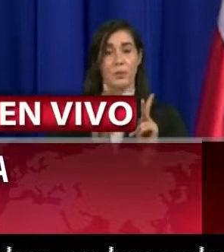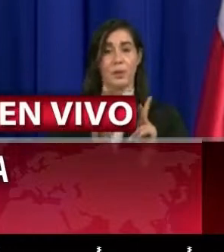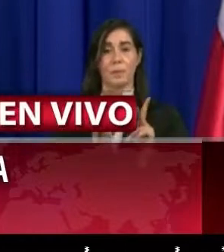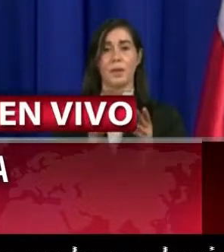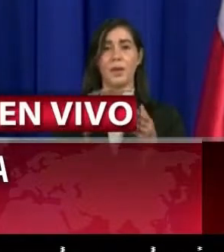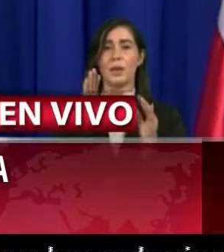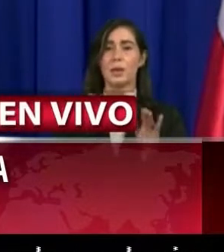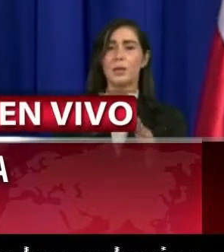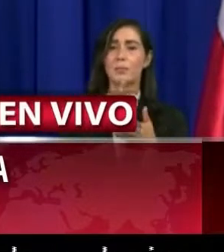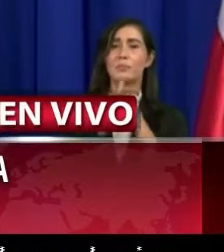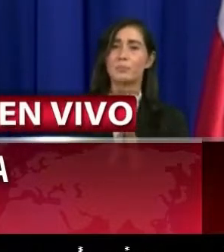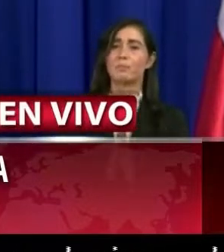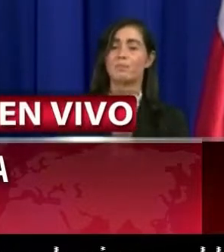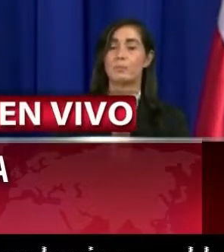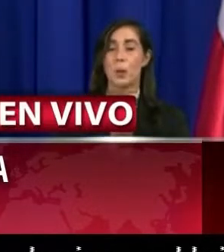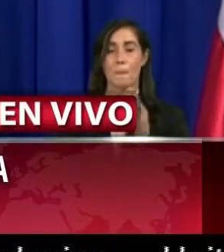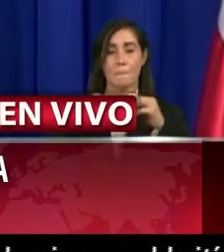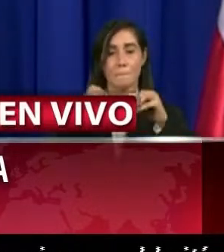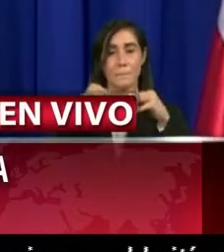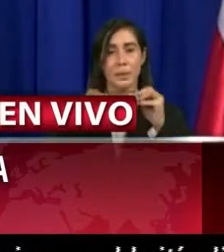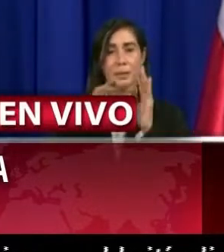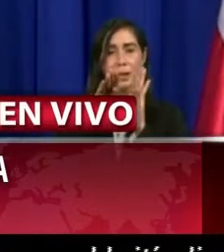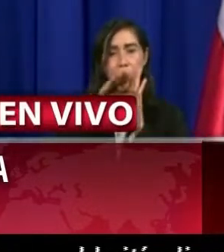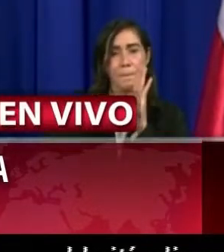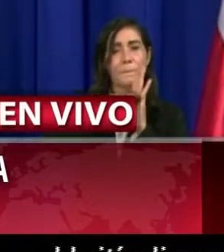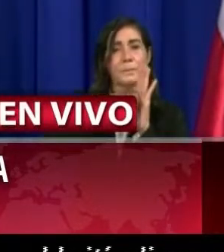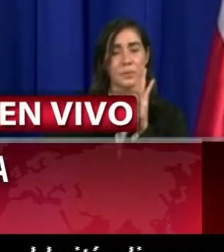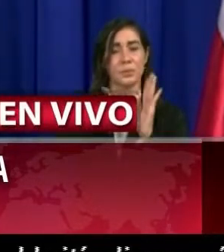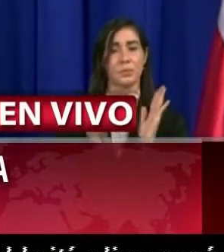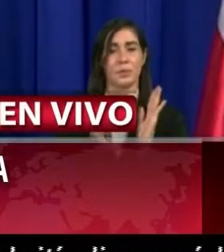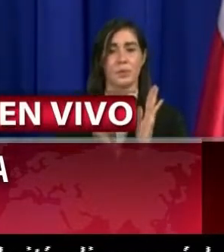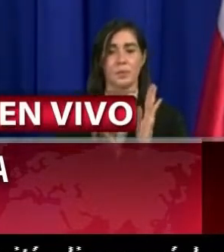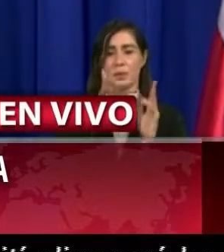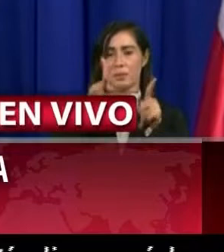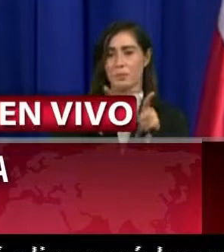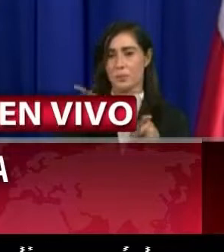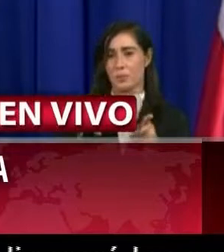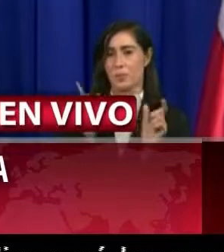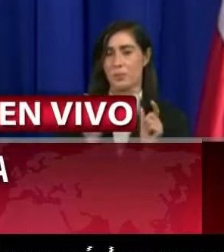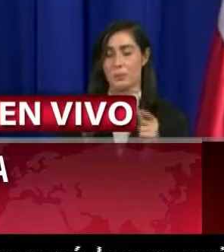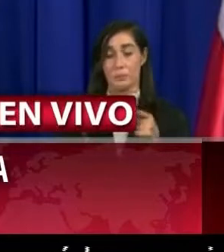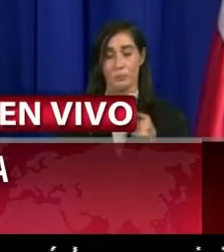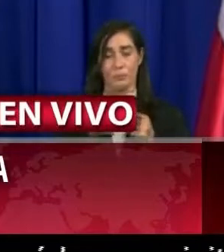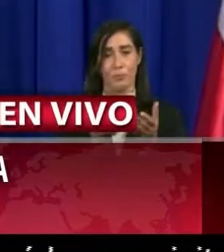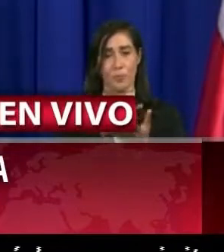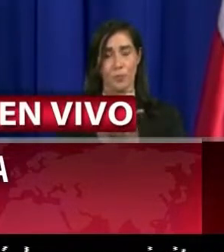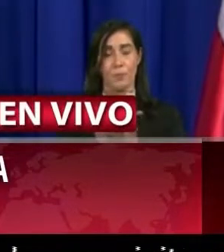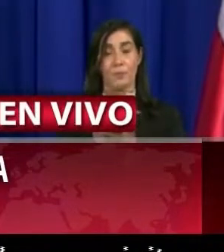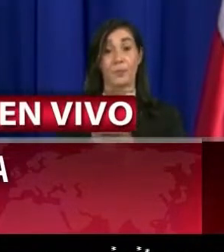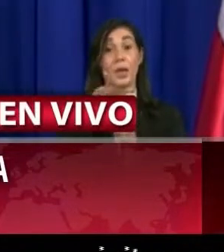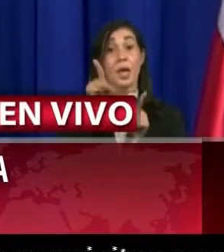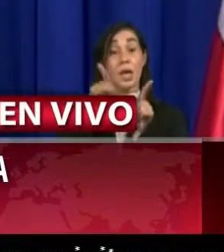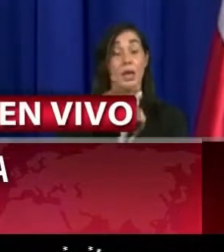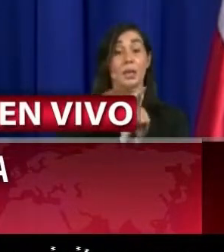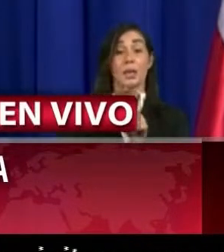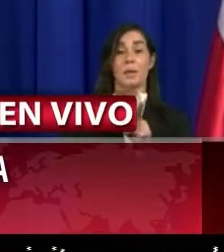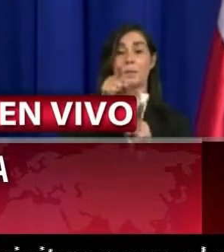al mejor precio posible. En esa tarea contamos, pues por supuesto, también